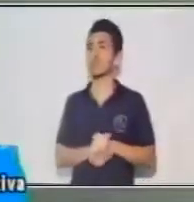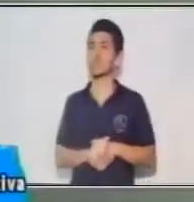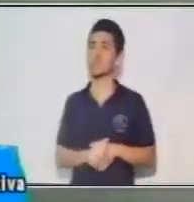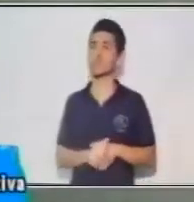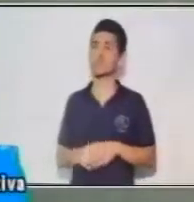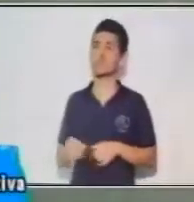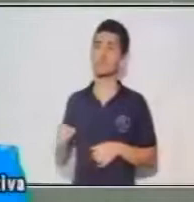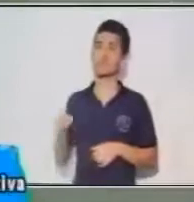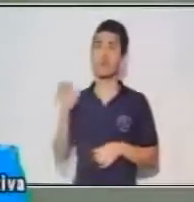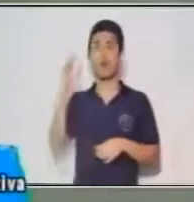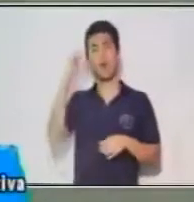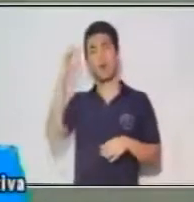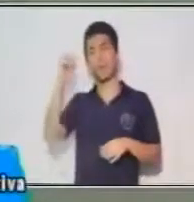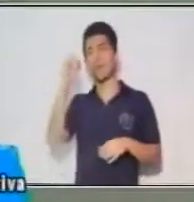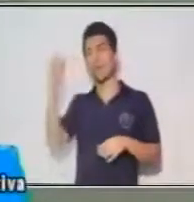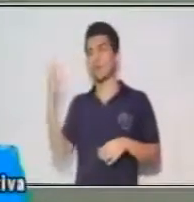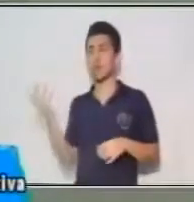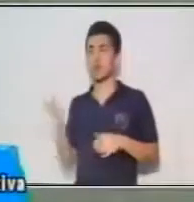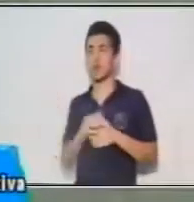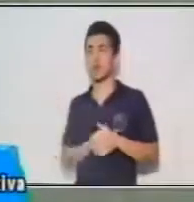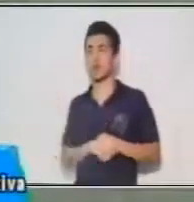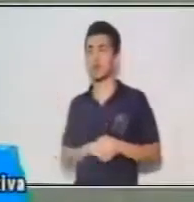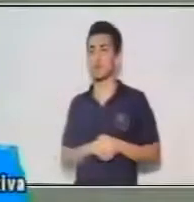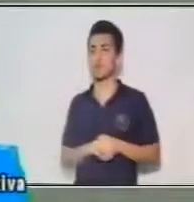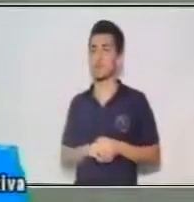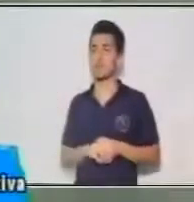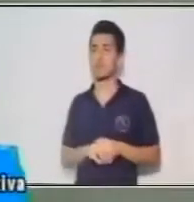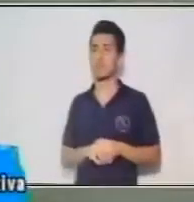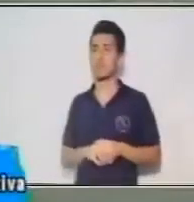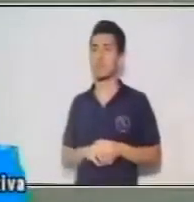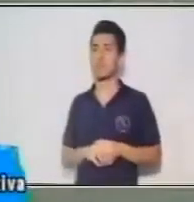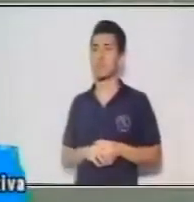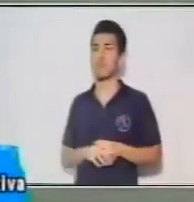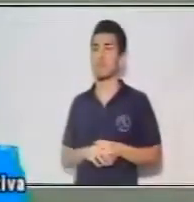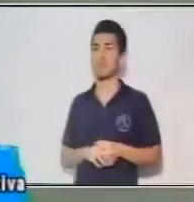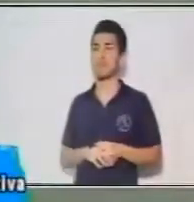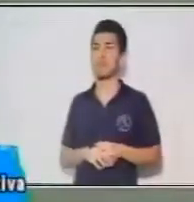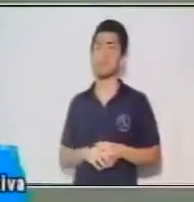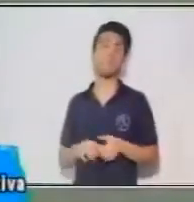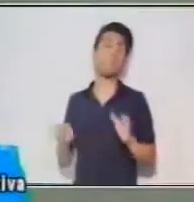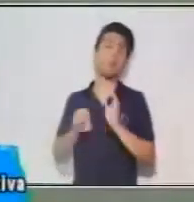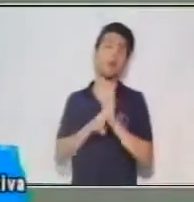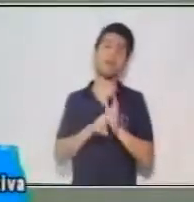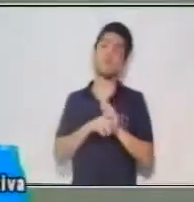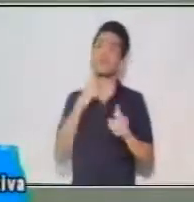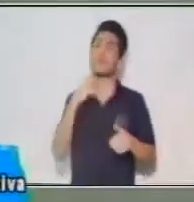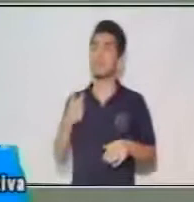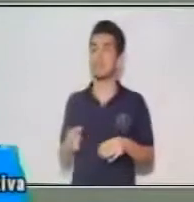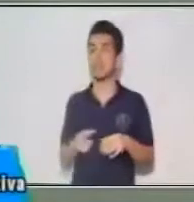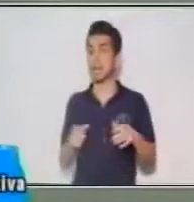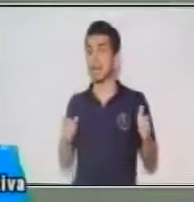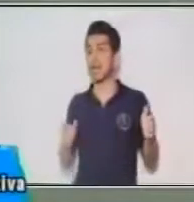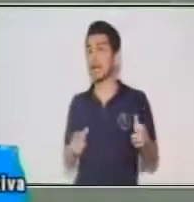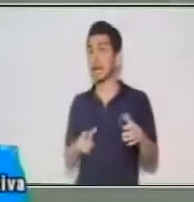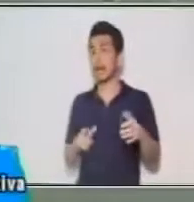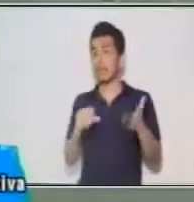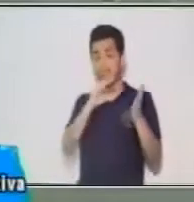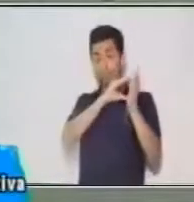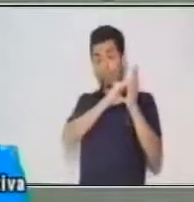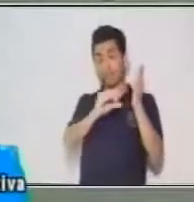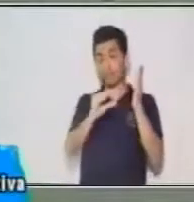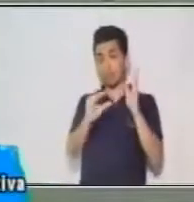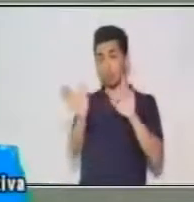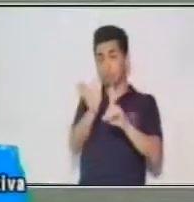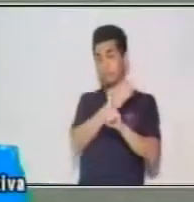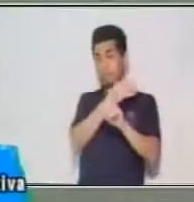una opinión. En este caso dice que para que un texto persuasivo